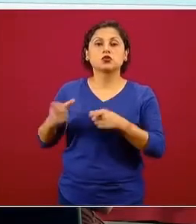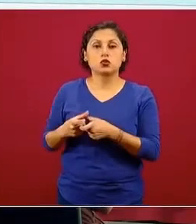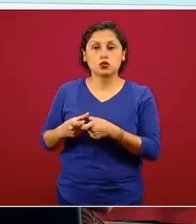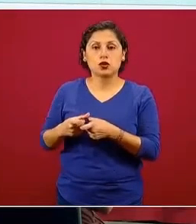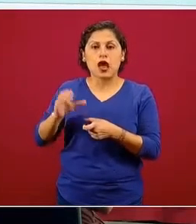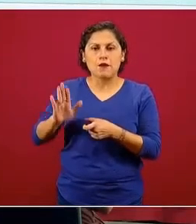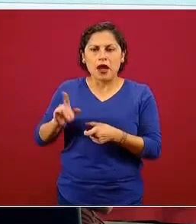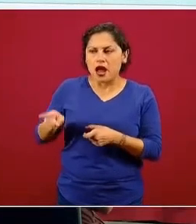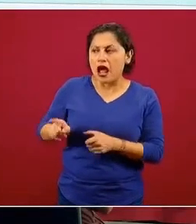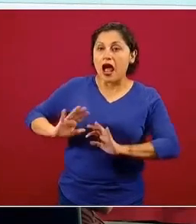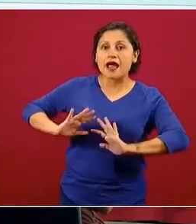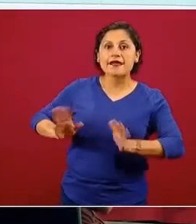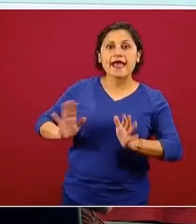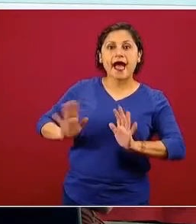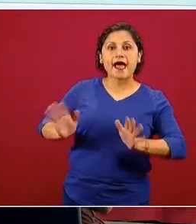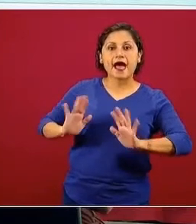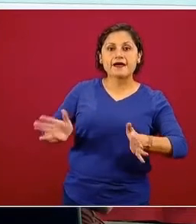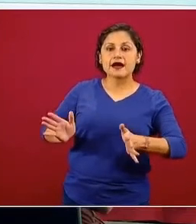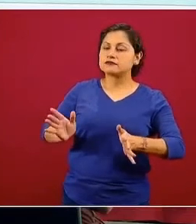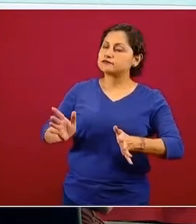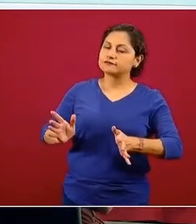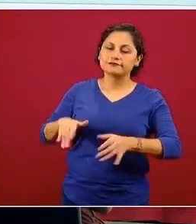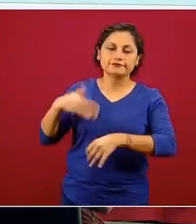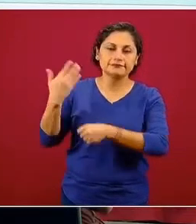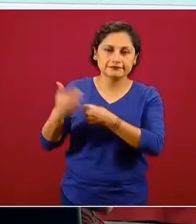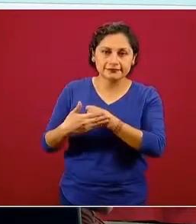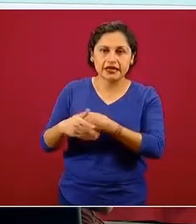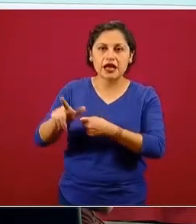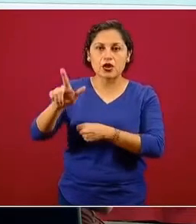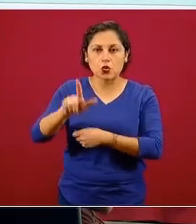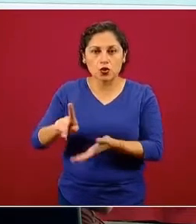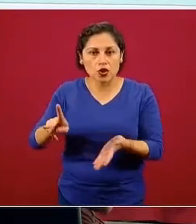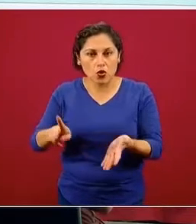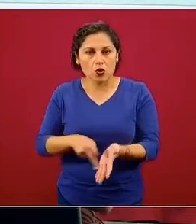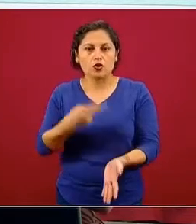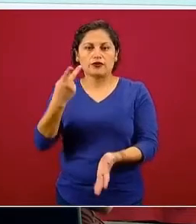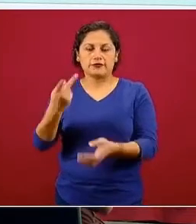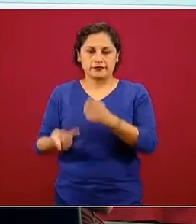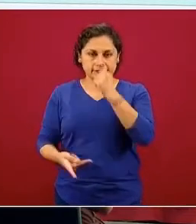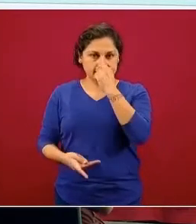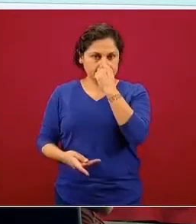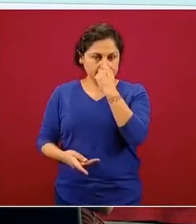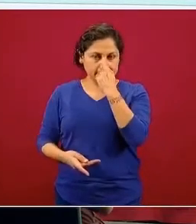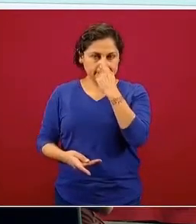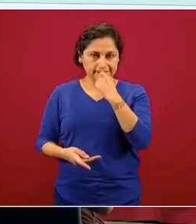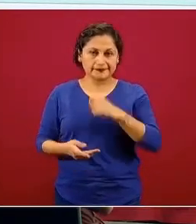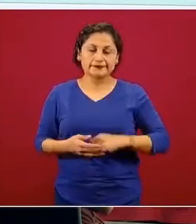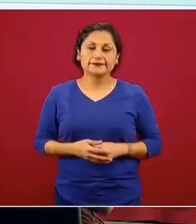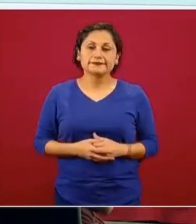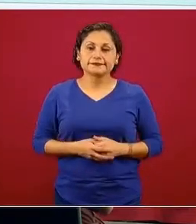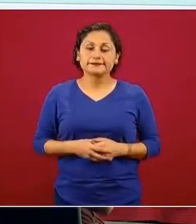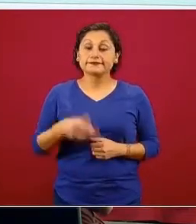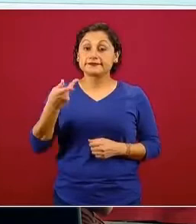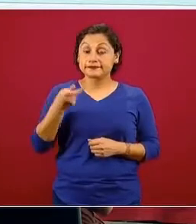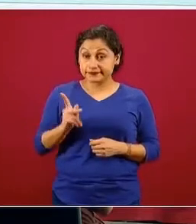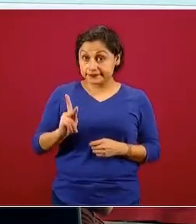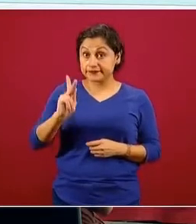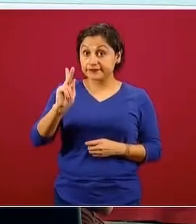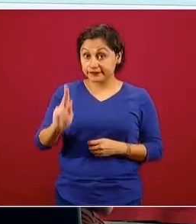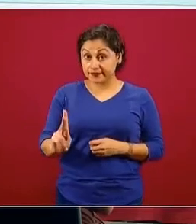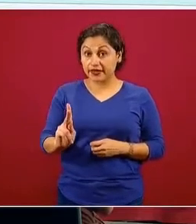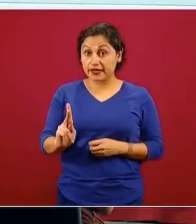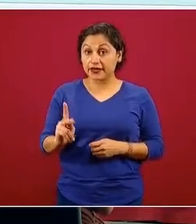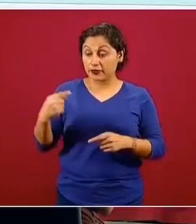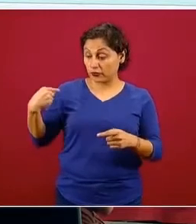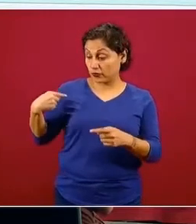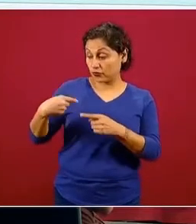falsa impresión de que se está terminando el problema de salud. Sin embargo, más allá de 2 semanas, ya tenemos